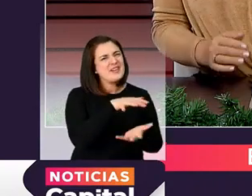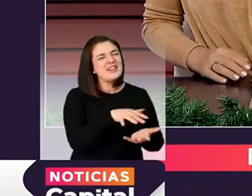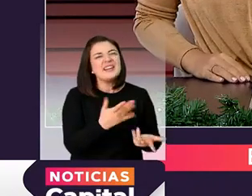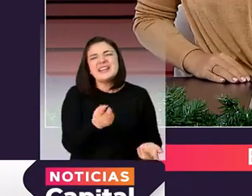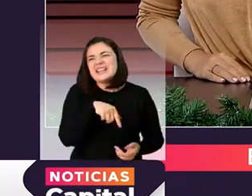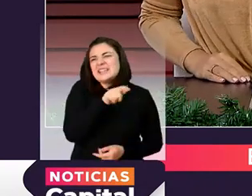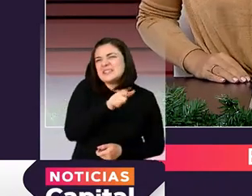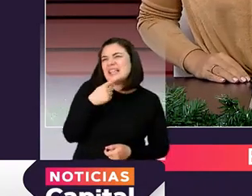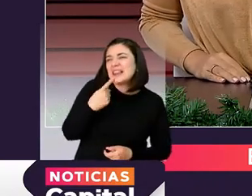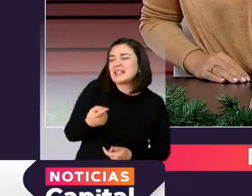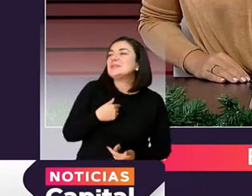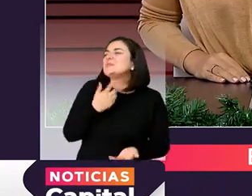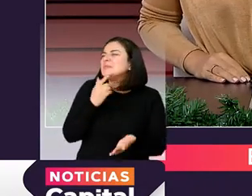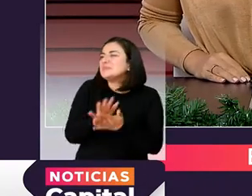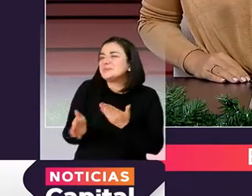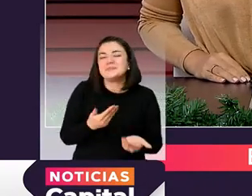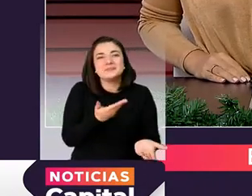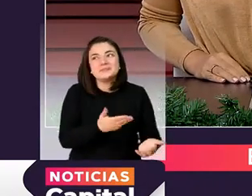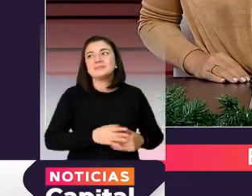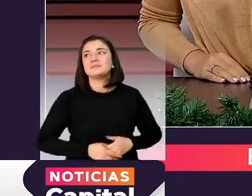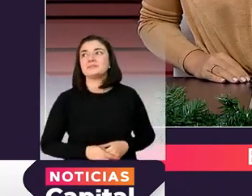gente? La saludamos.